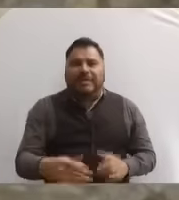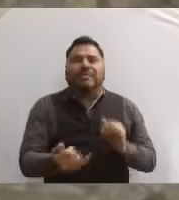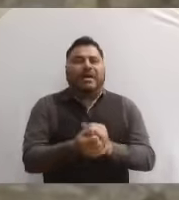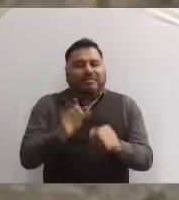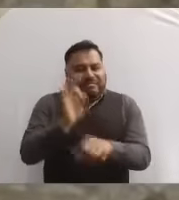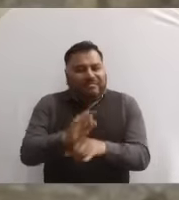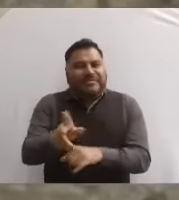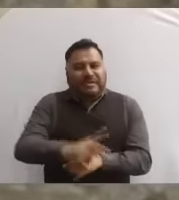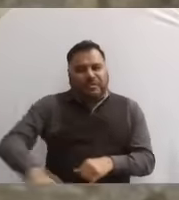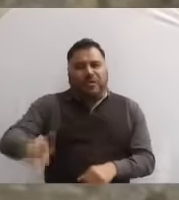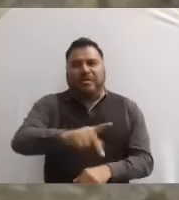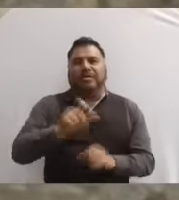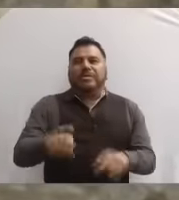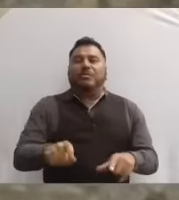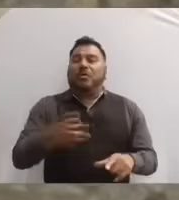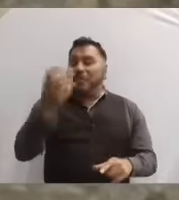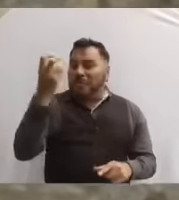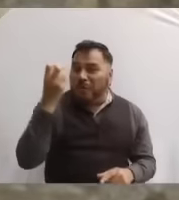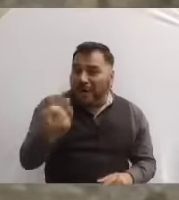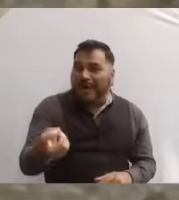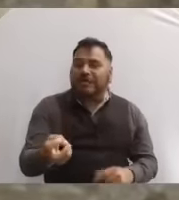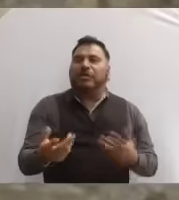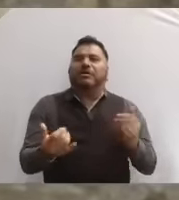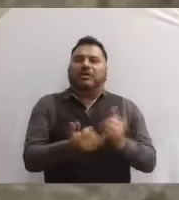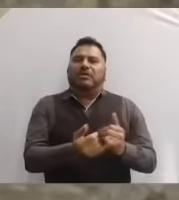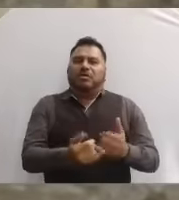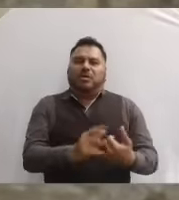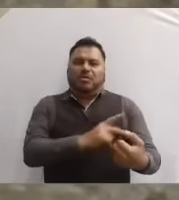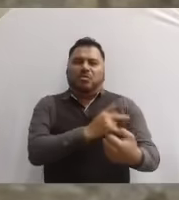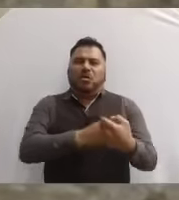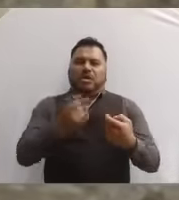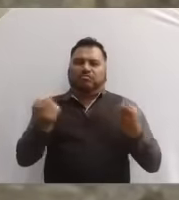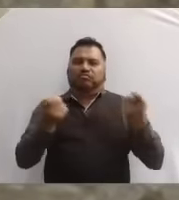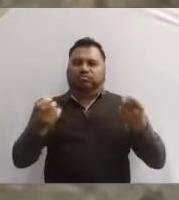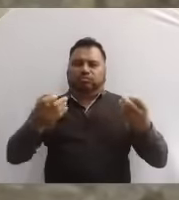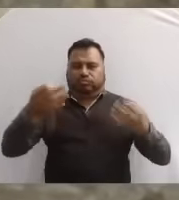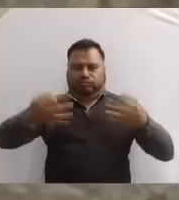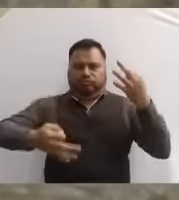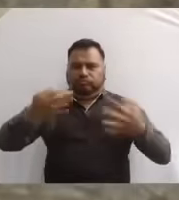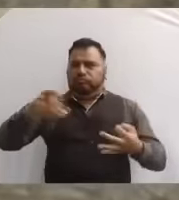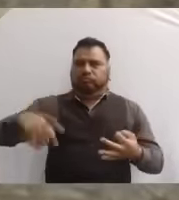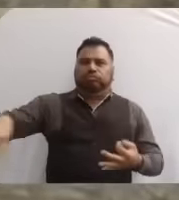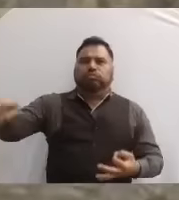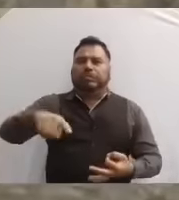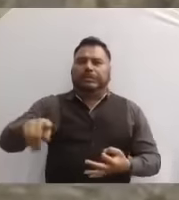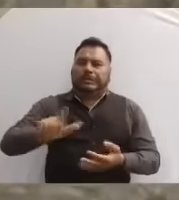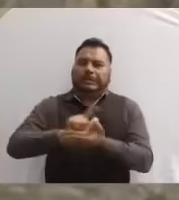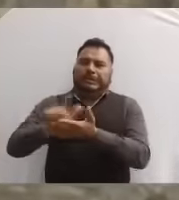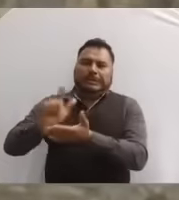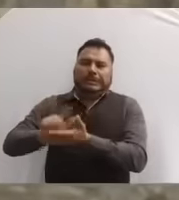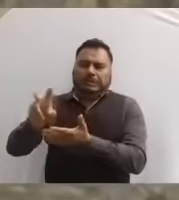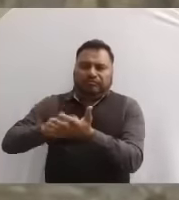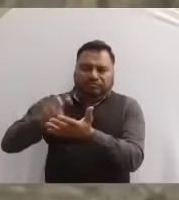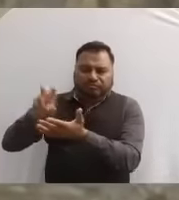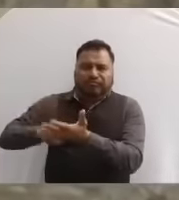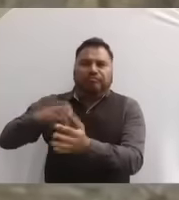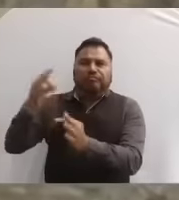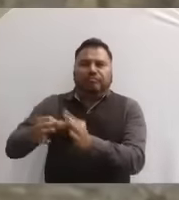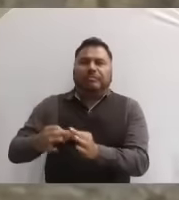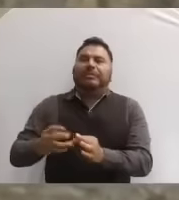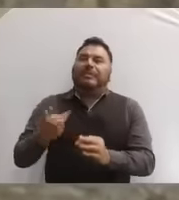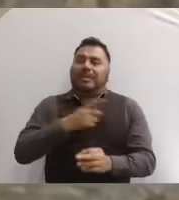al pueblo. Y por eso el Poder Judicial, para poderlo sanear, también tiene que avanzar